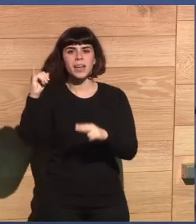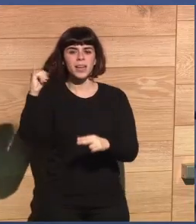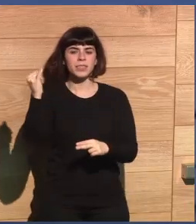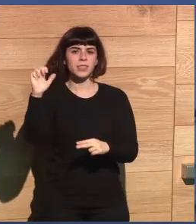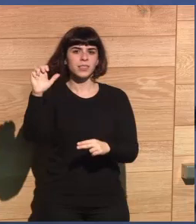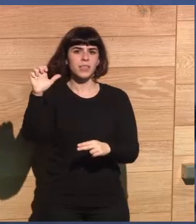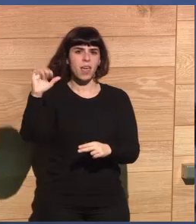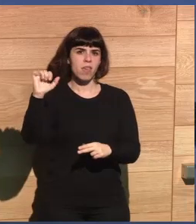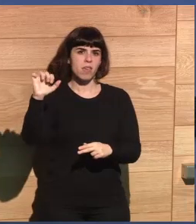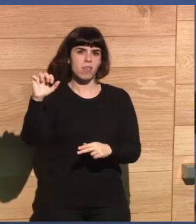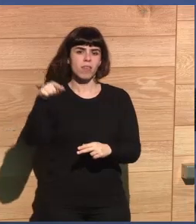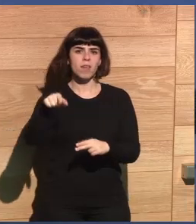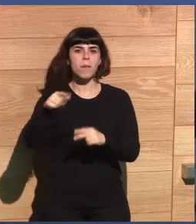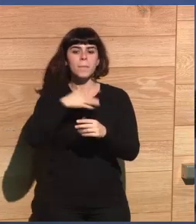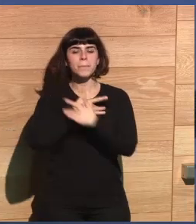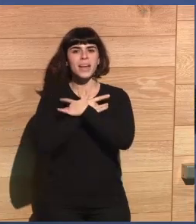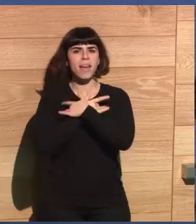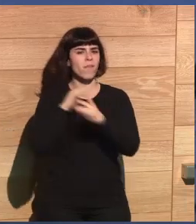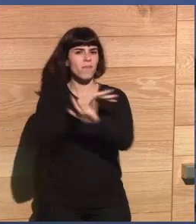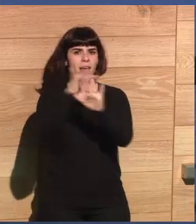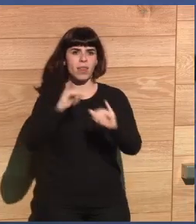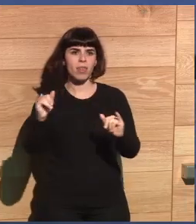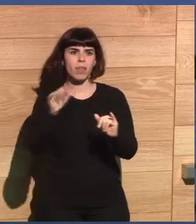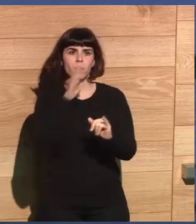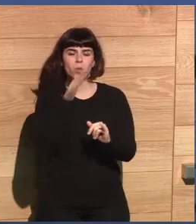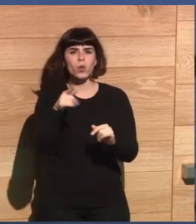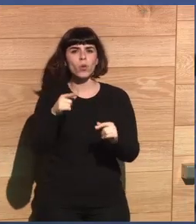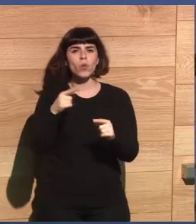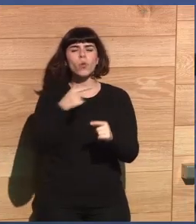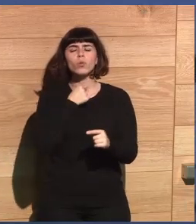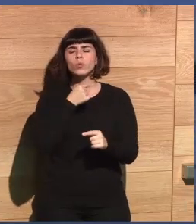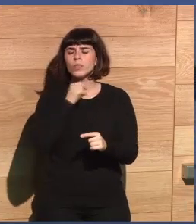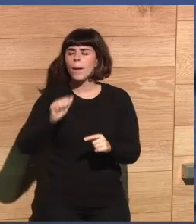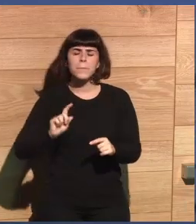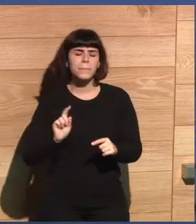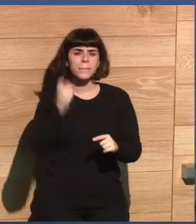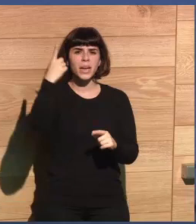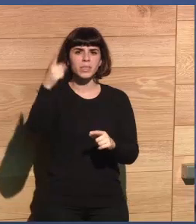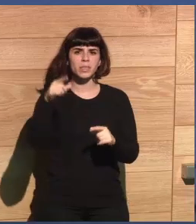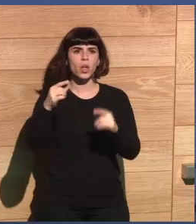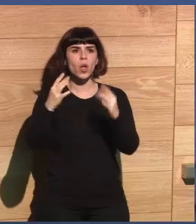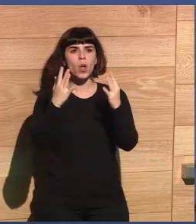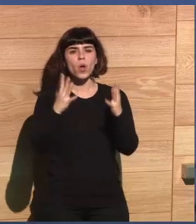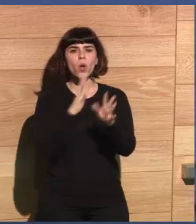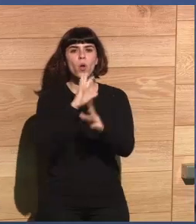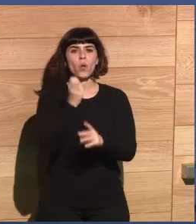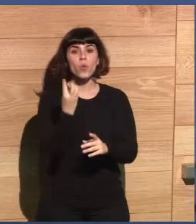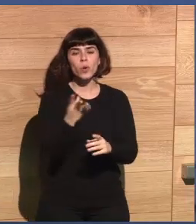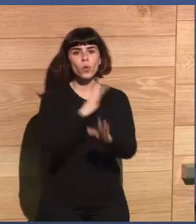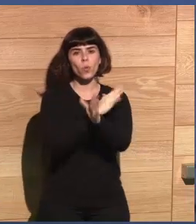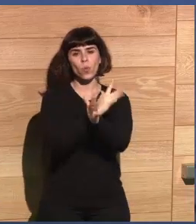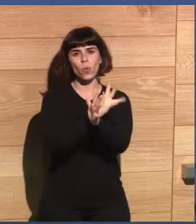María fue realmente feliz. Allí podía dedicarse de lleno a lo que le gustaba más del mundo, jugar con los números y sobre todo a